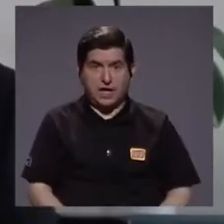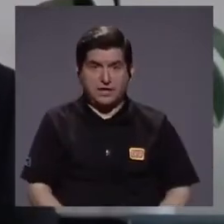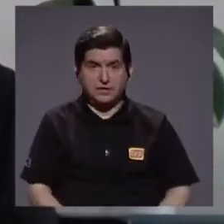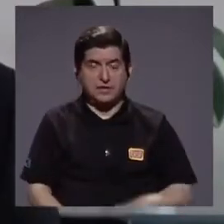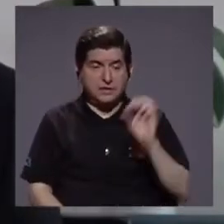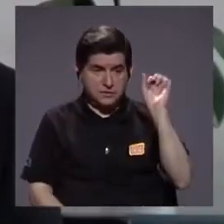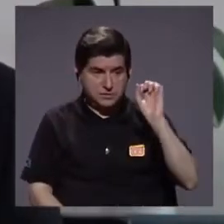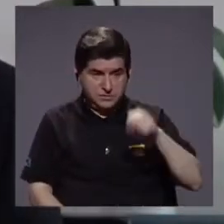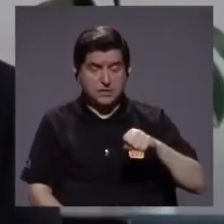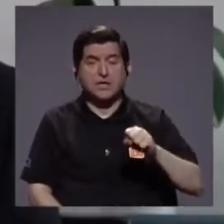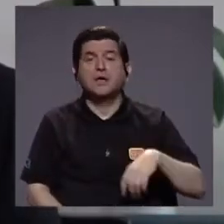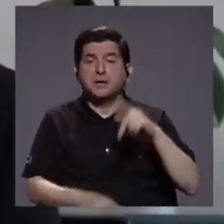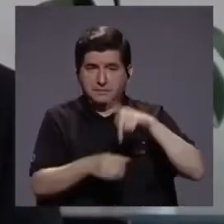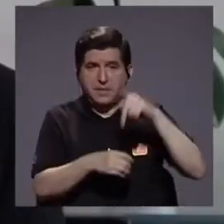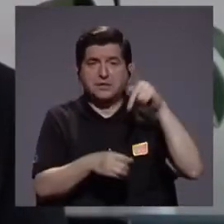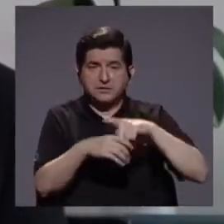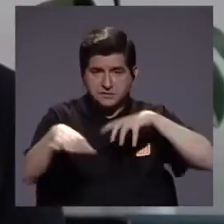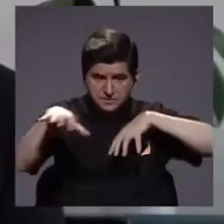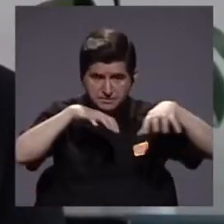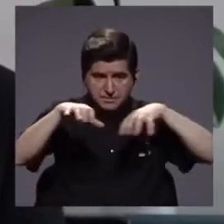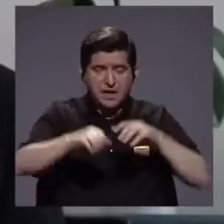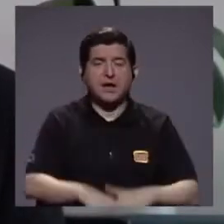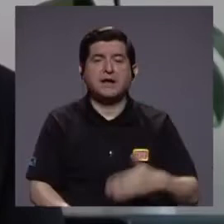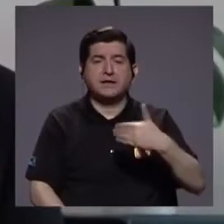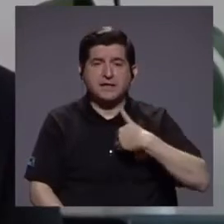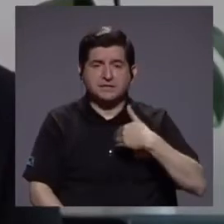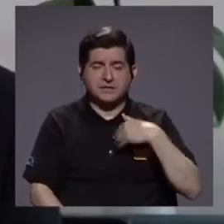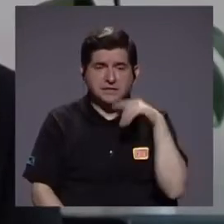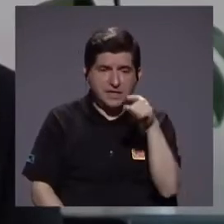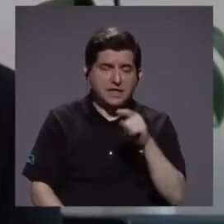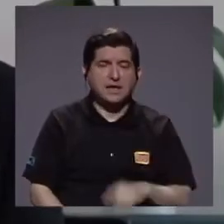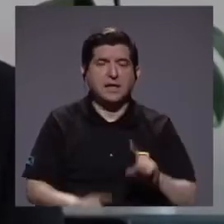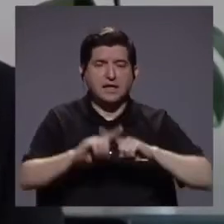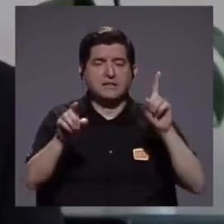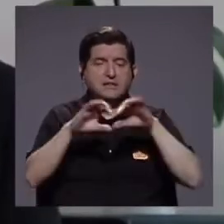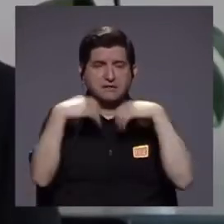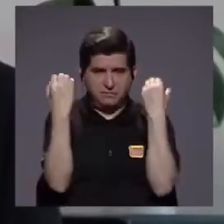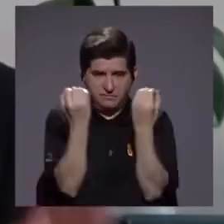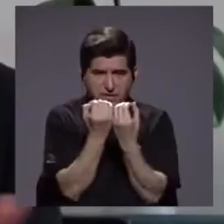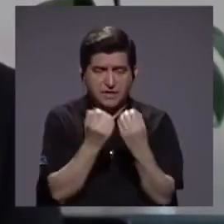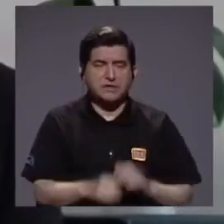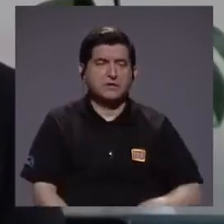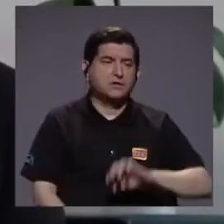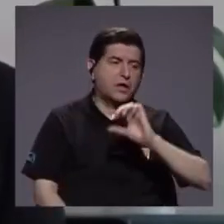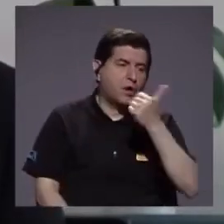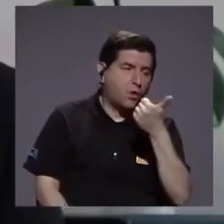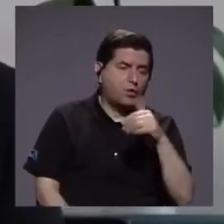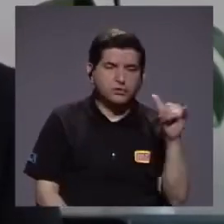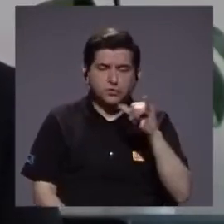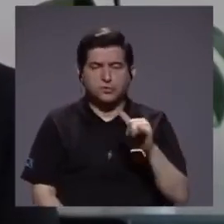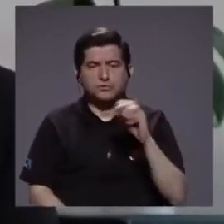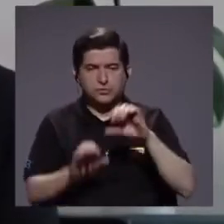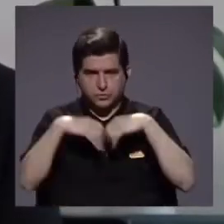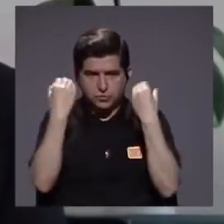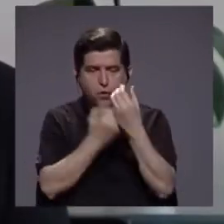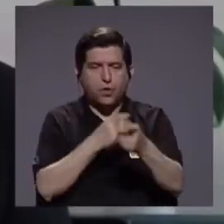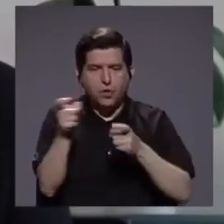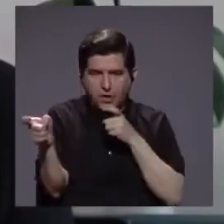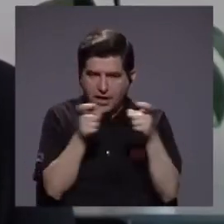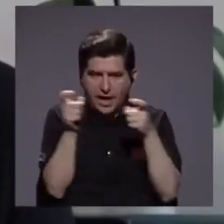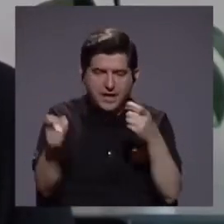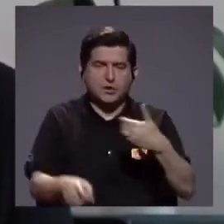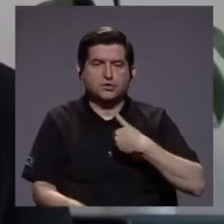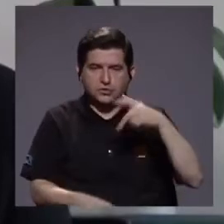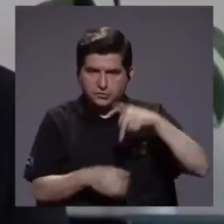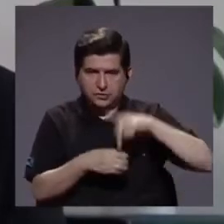estas estudiantes puedan participar en las acciones que se tomen en dichos órganos. Hay otros órganos también de carácter administrativo, donde tiene que